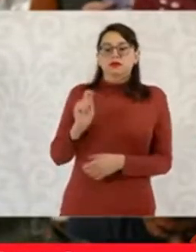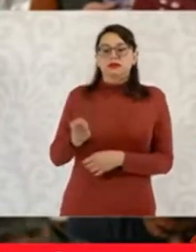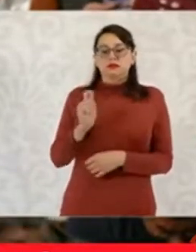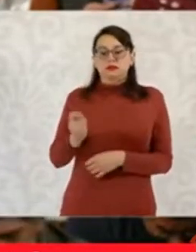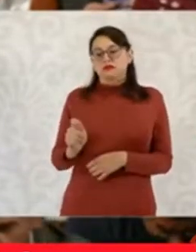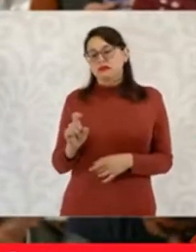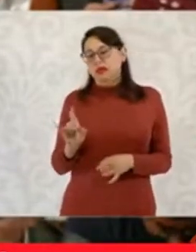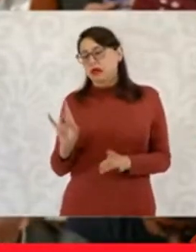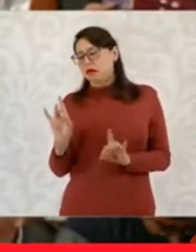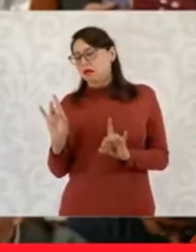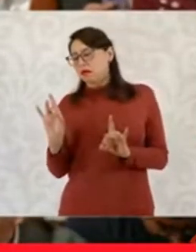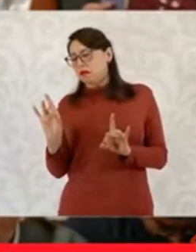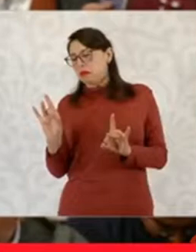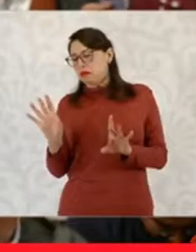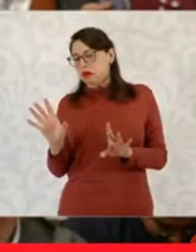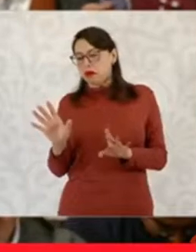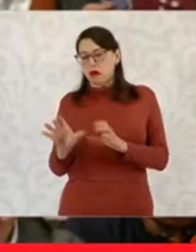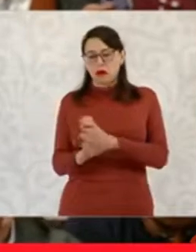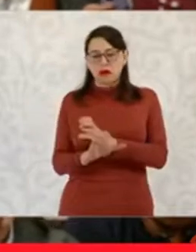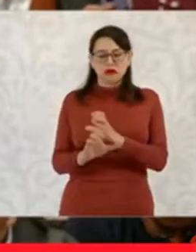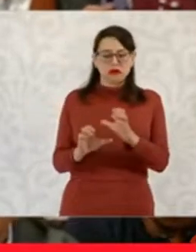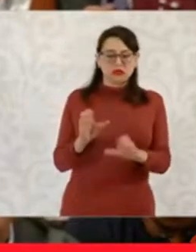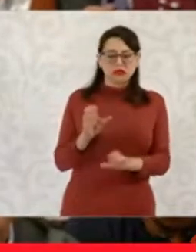alguno tirado, alguna cubeta o algo así.